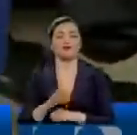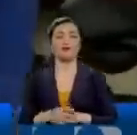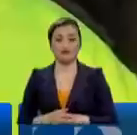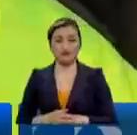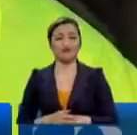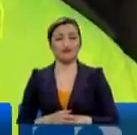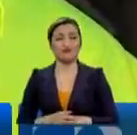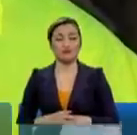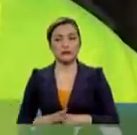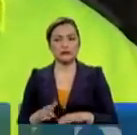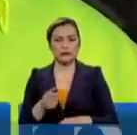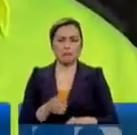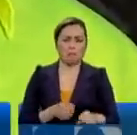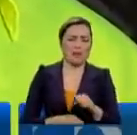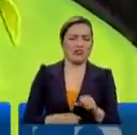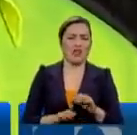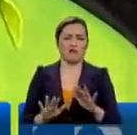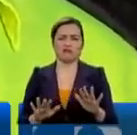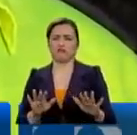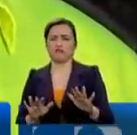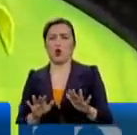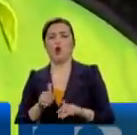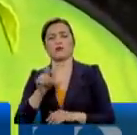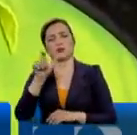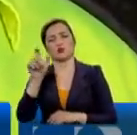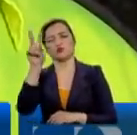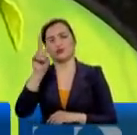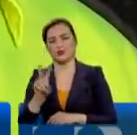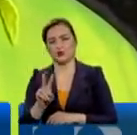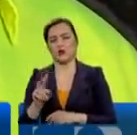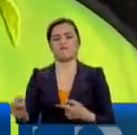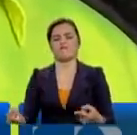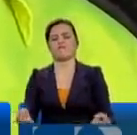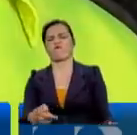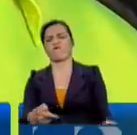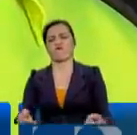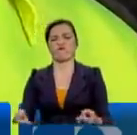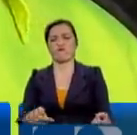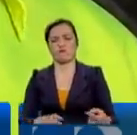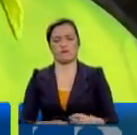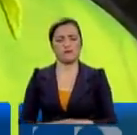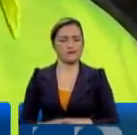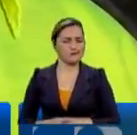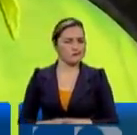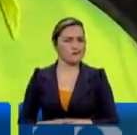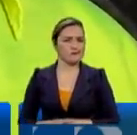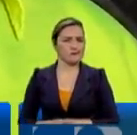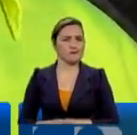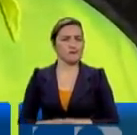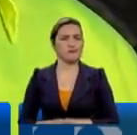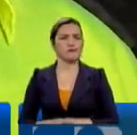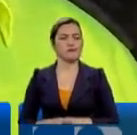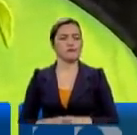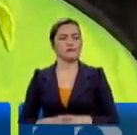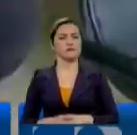presunto delito de asesinato, mismo que está relacionado con los hechos del año anterior, por una riña